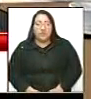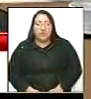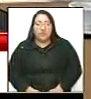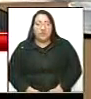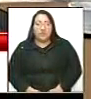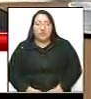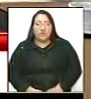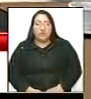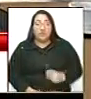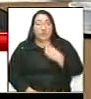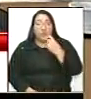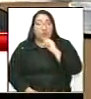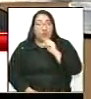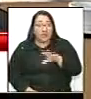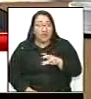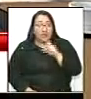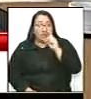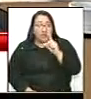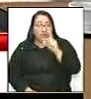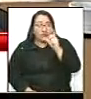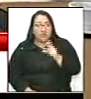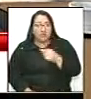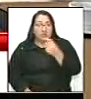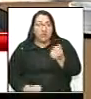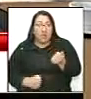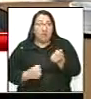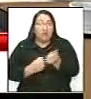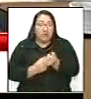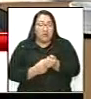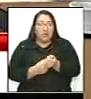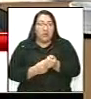mención de un aspirante a colaborador eficaz,